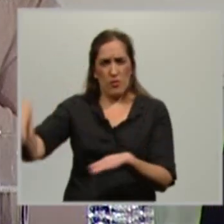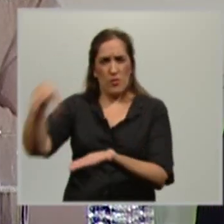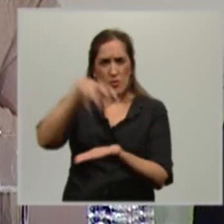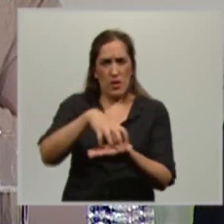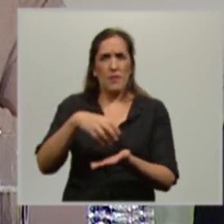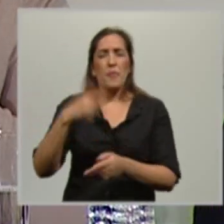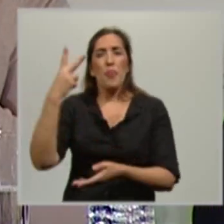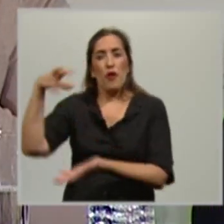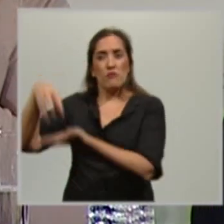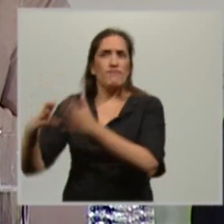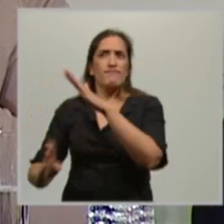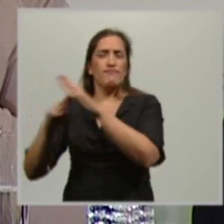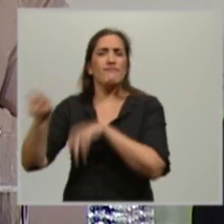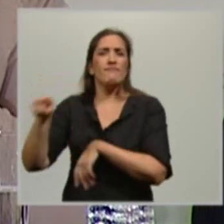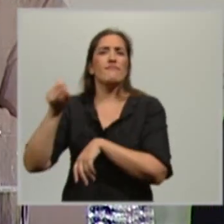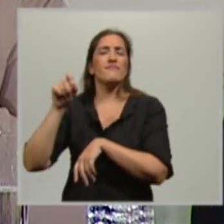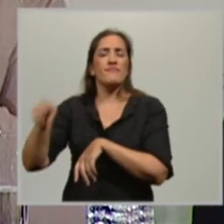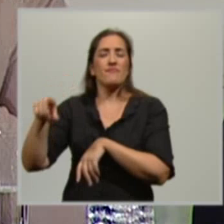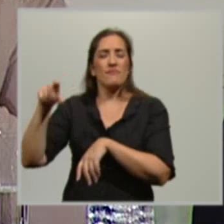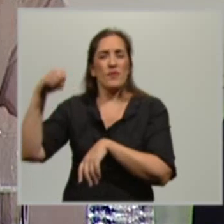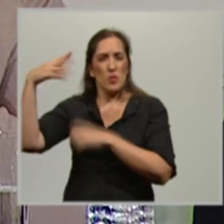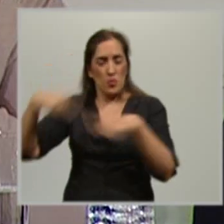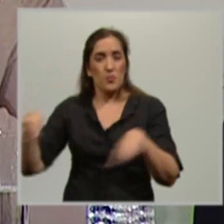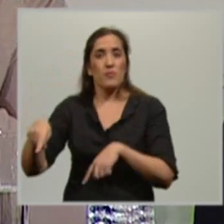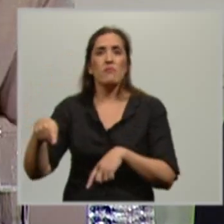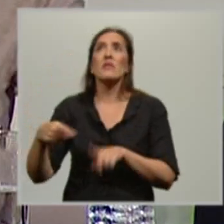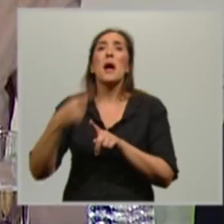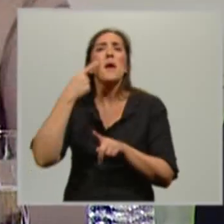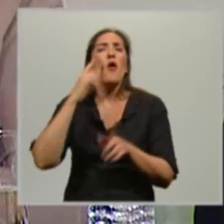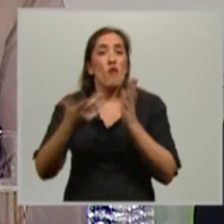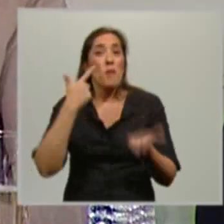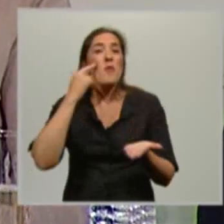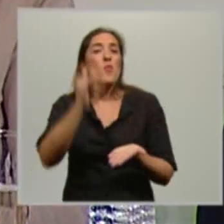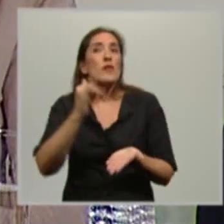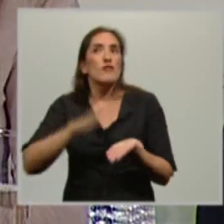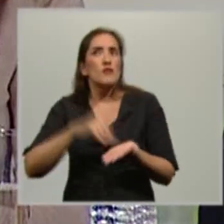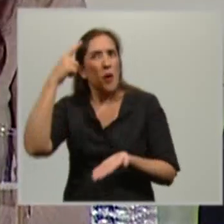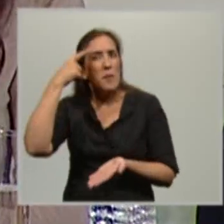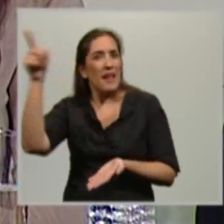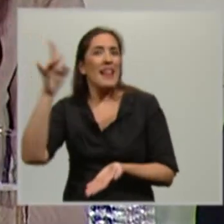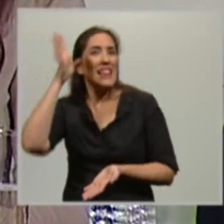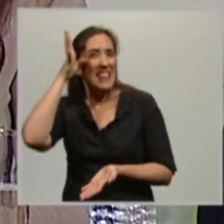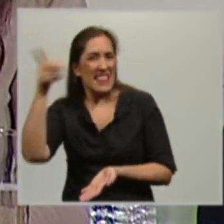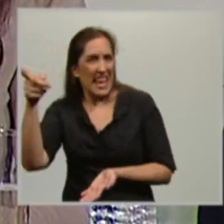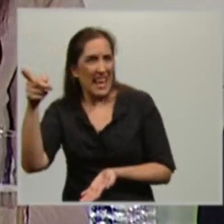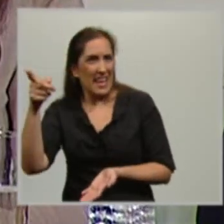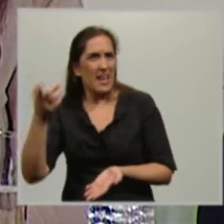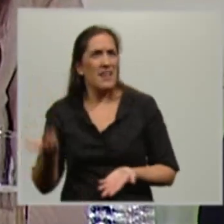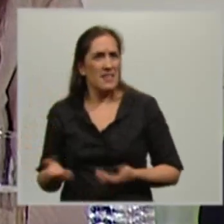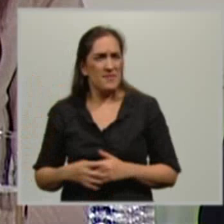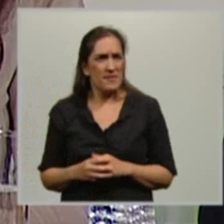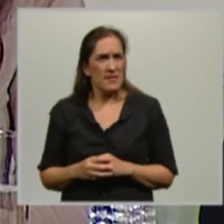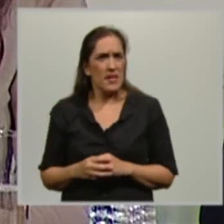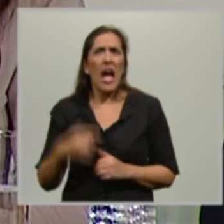dos centrales térmicas, que empezó en el año 2008. Miren lo que me pasó en Italia. Ay, pero no es una crítica a Italia, por favor.